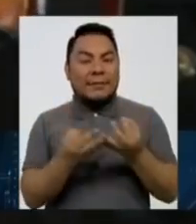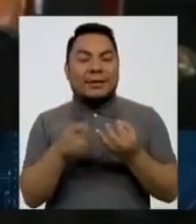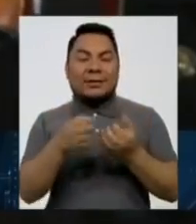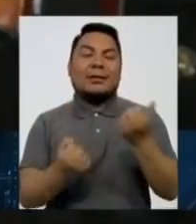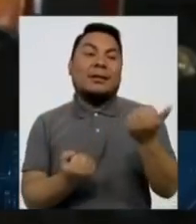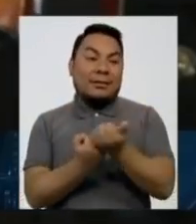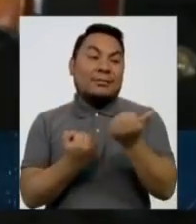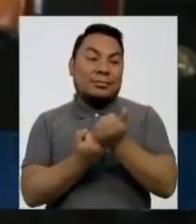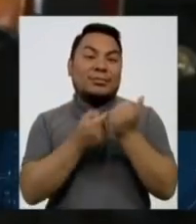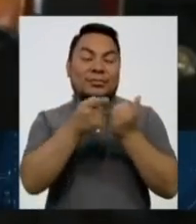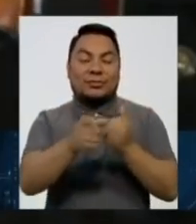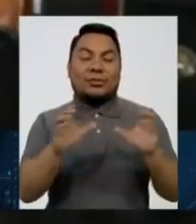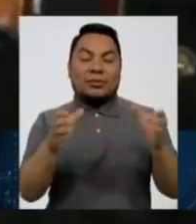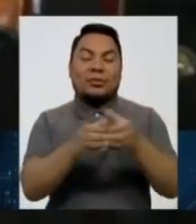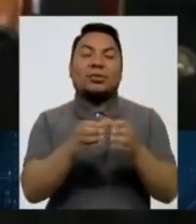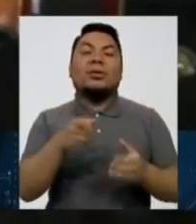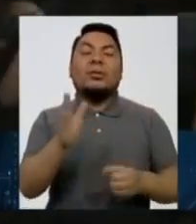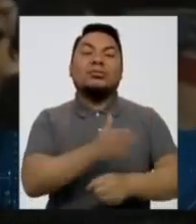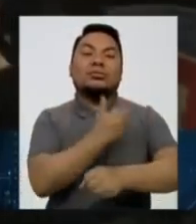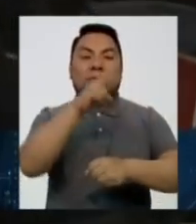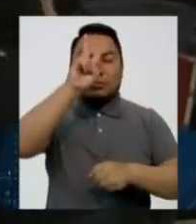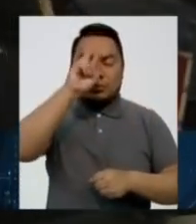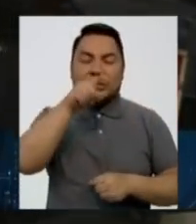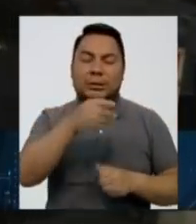Sinfonía por el Perú siga creciendo.